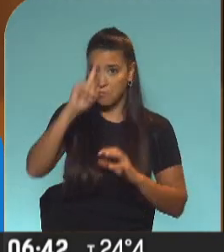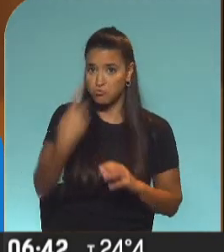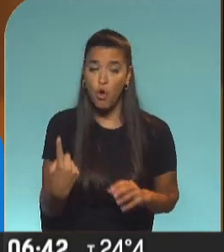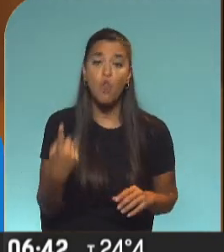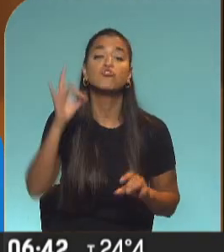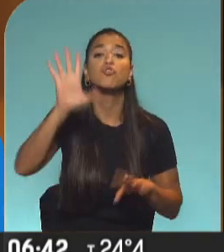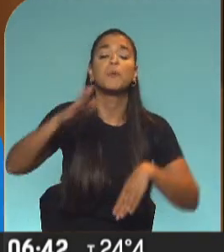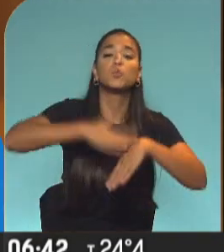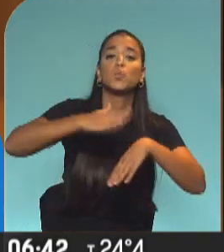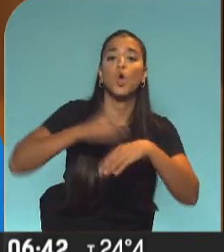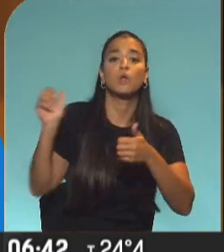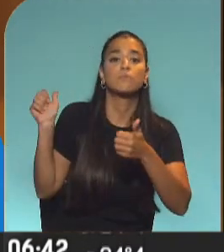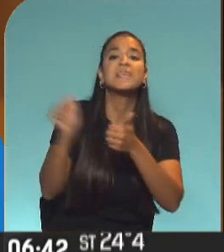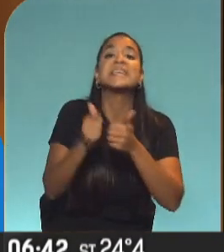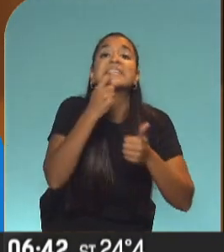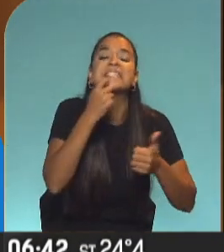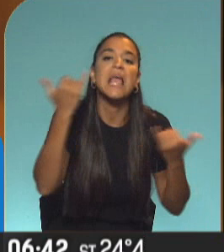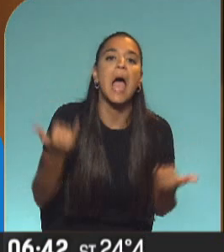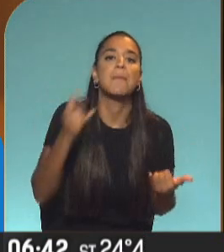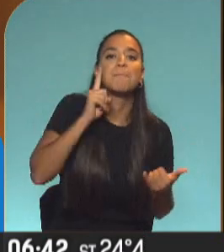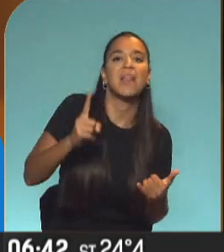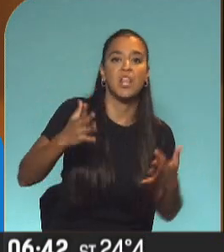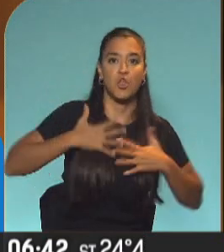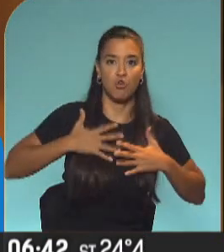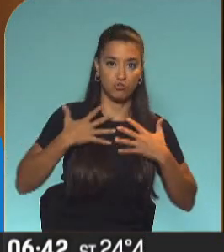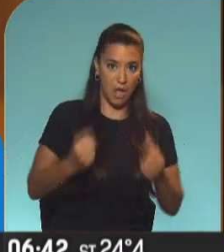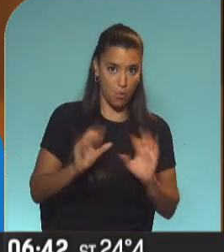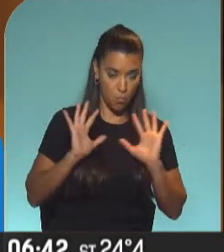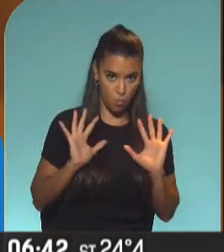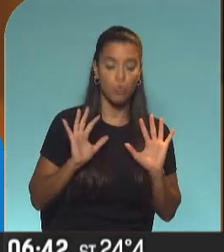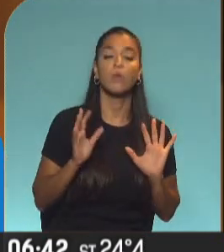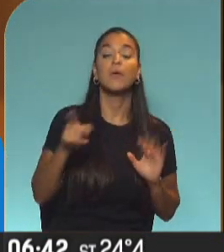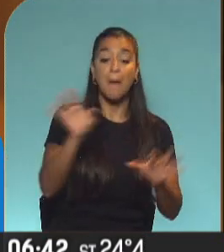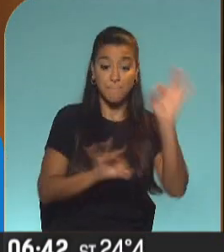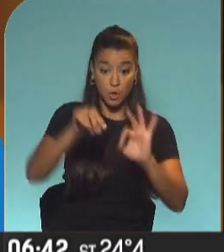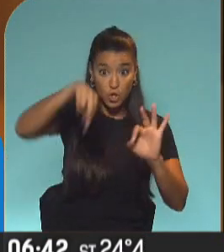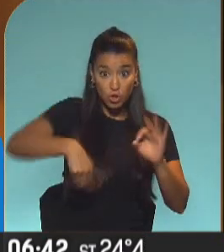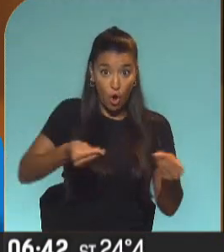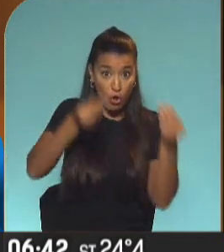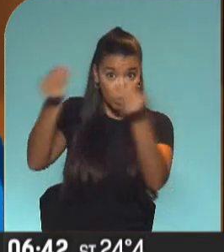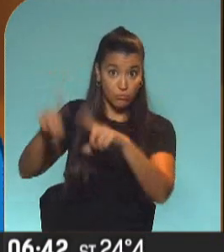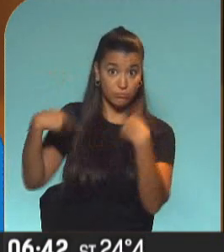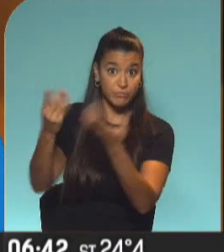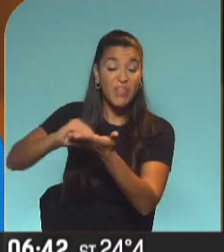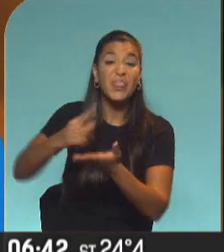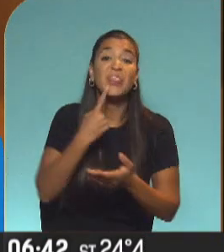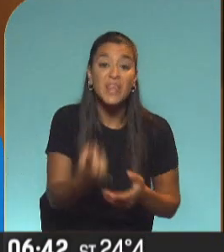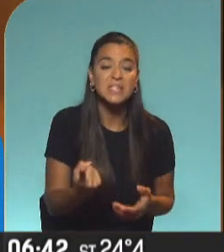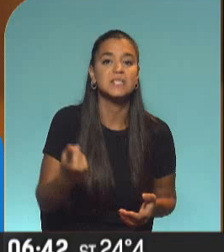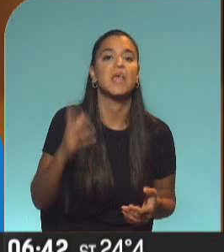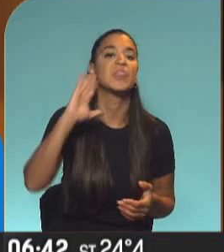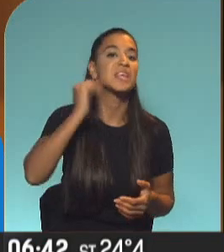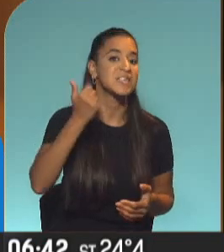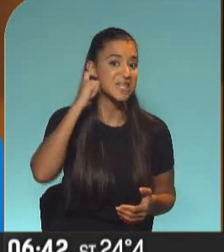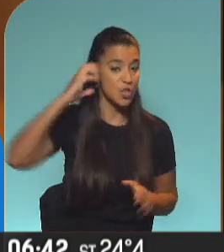presencia de un tutor o una tutora en caso de que haya riesgo de vida. El proyecto que ingresa hoy al recinto dice que las menores de